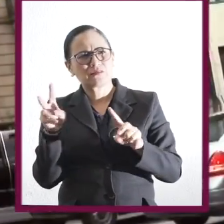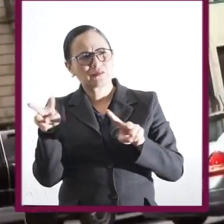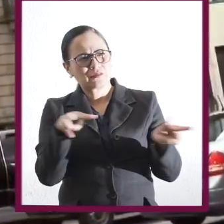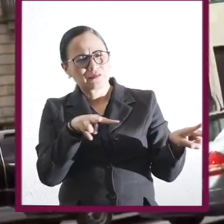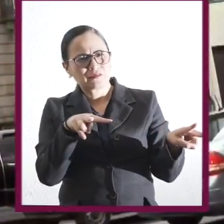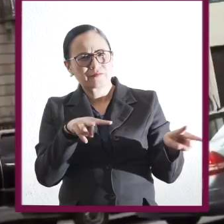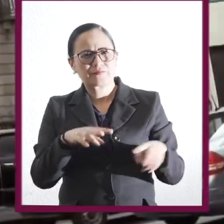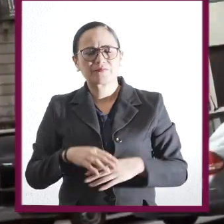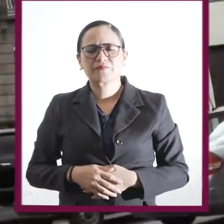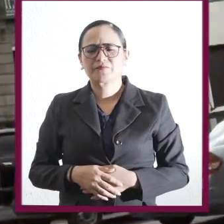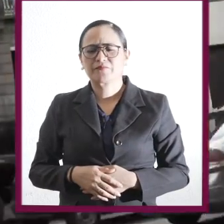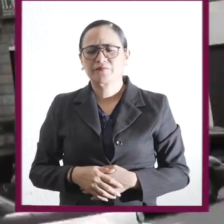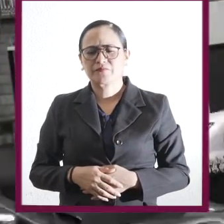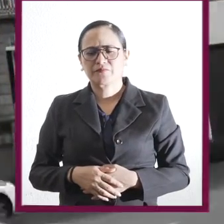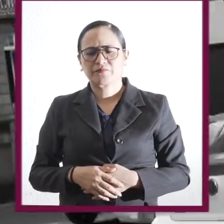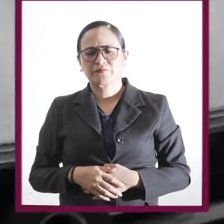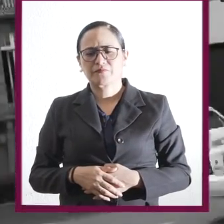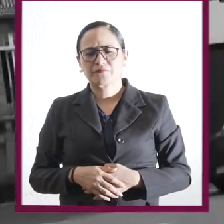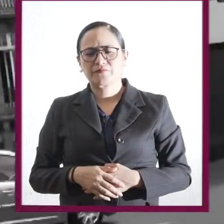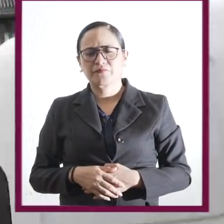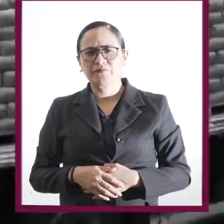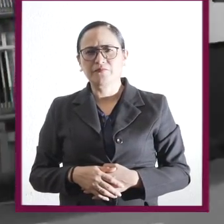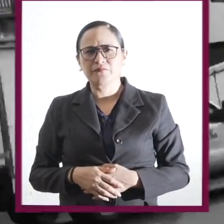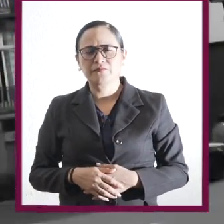de quienes pasan frente a la puerta.